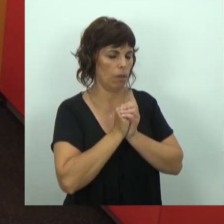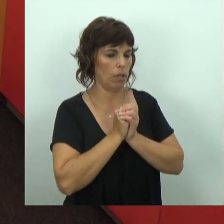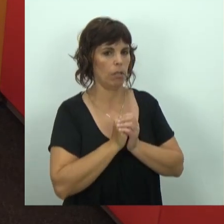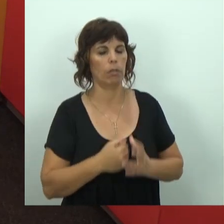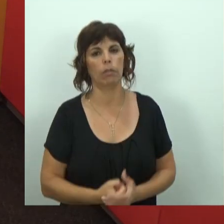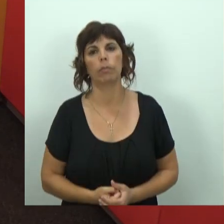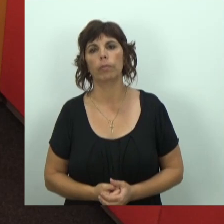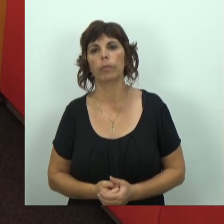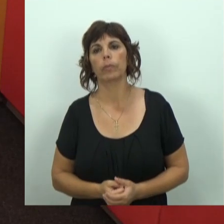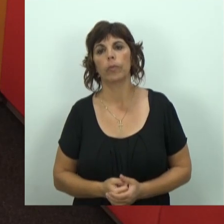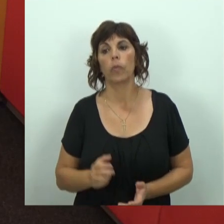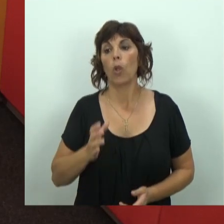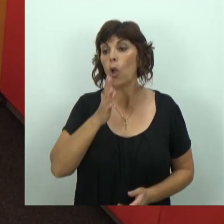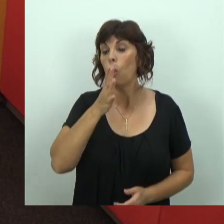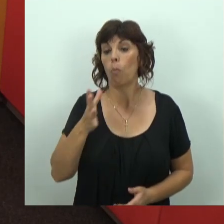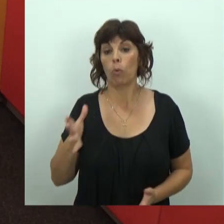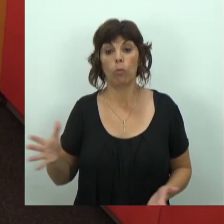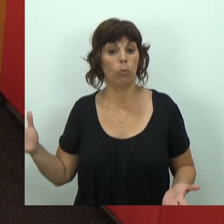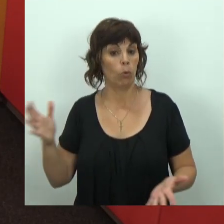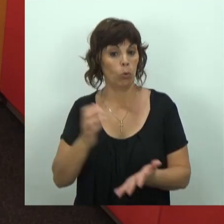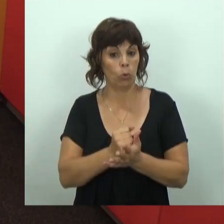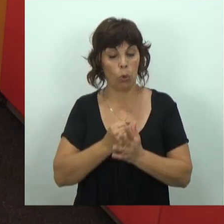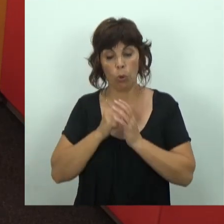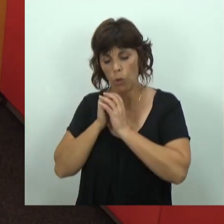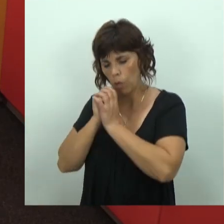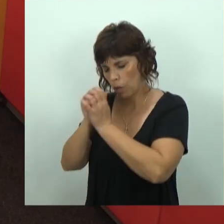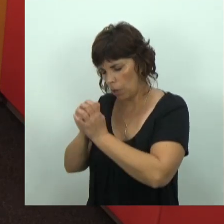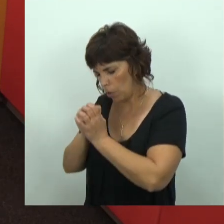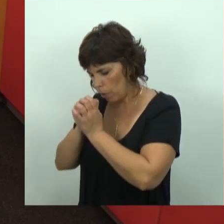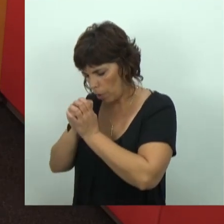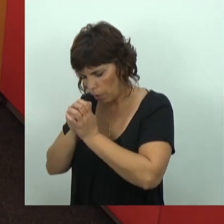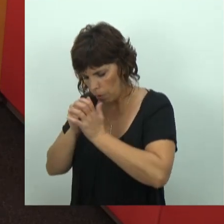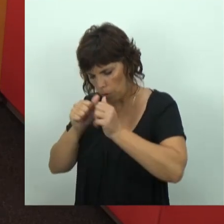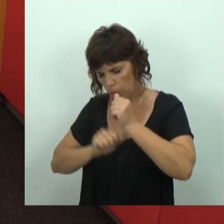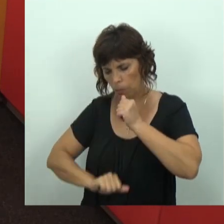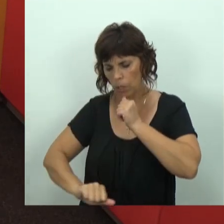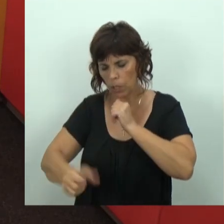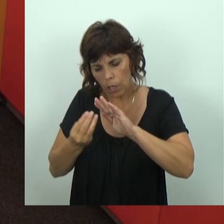Porque todo lo que nace de la oración, de la relación con Dios,